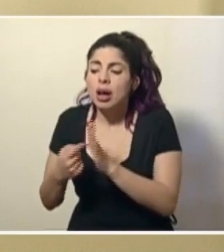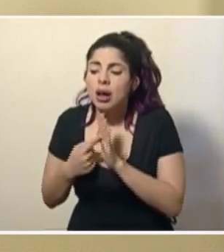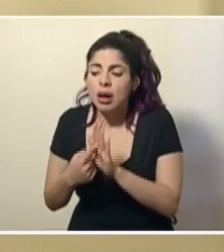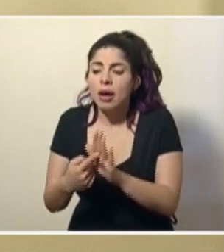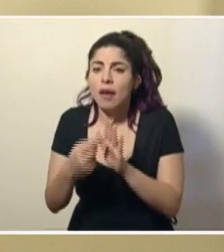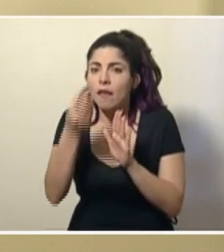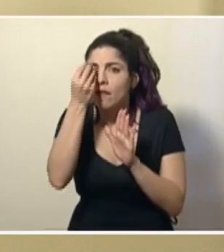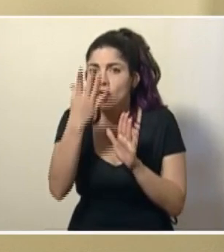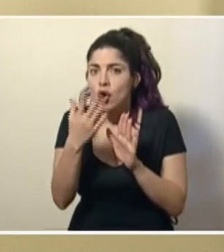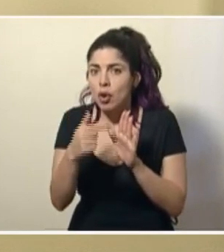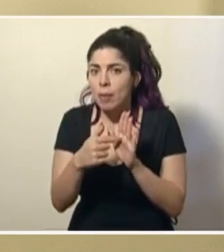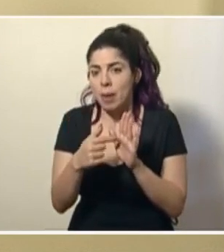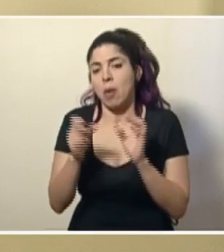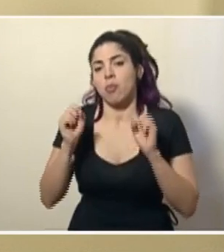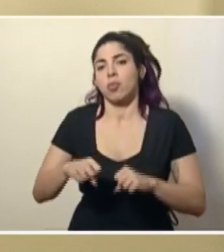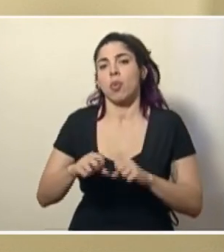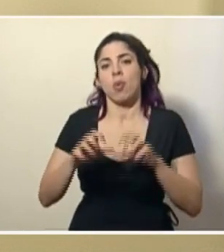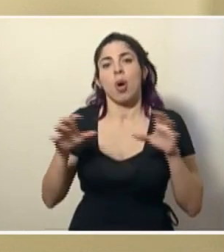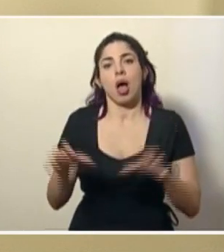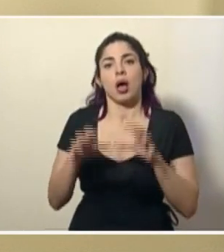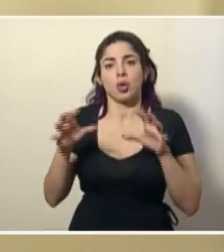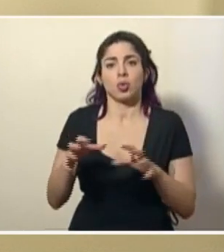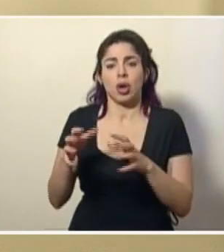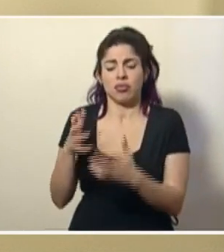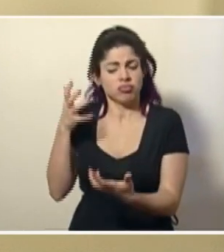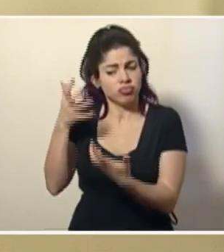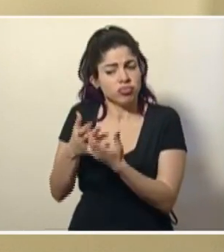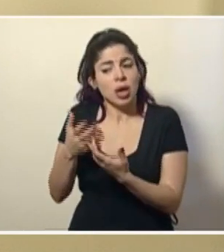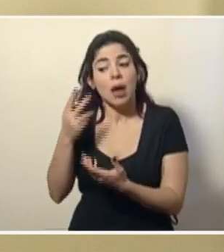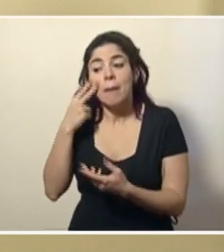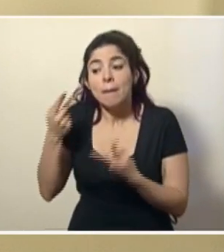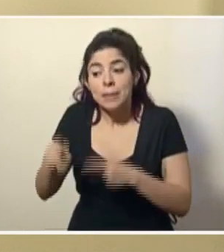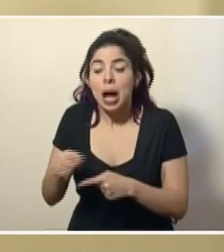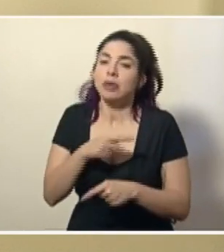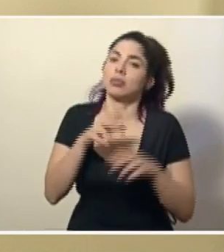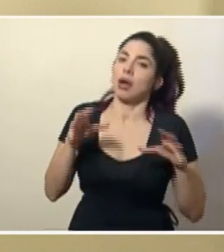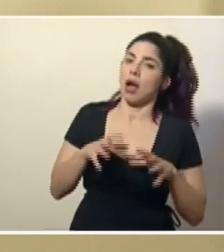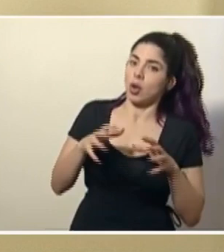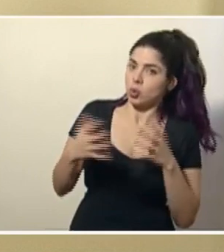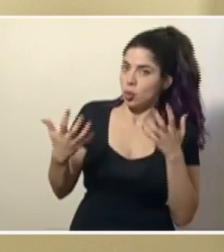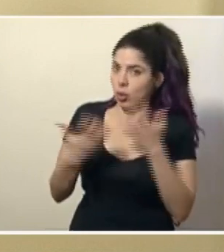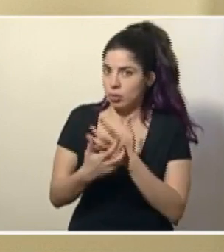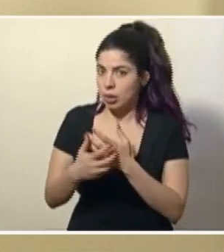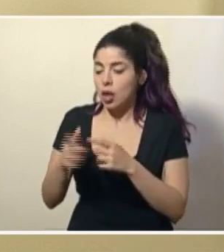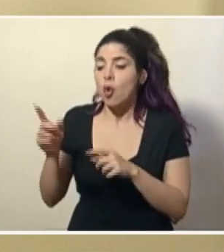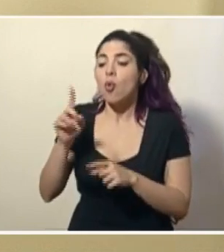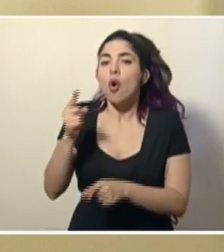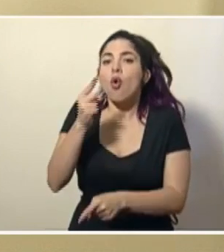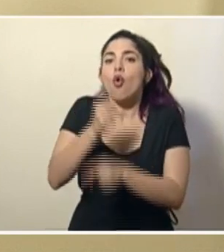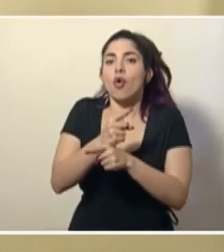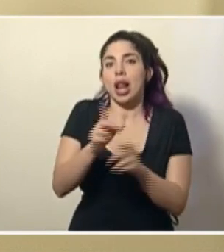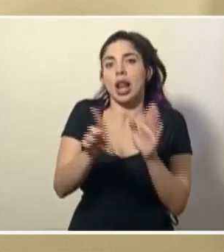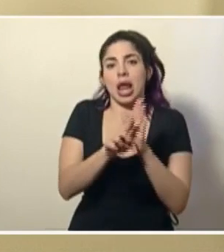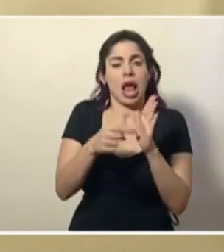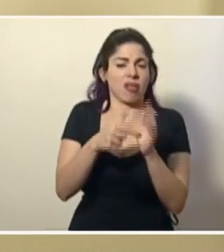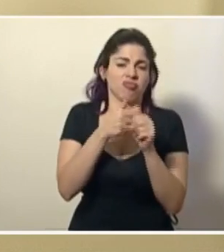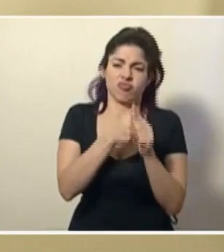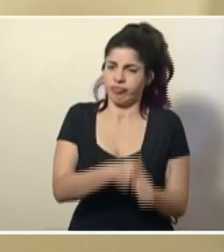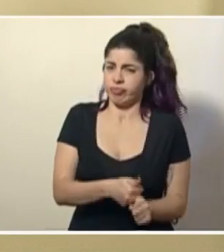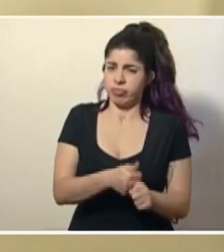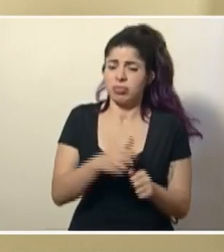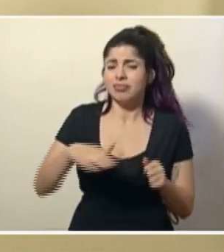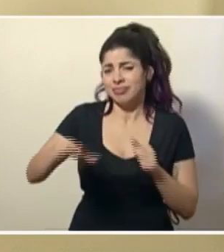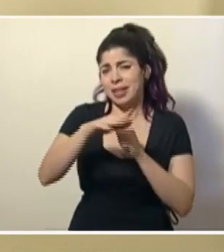estos informes y que podamos actuar acorde a los hechos, acorde a lo que procede legalmente. Estamos